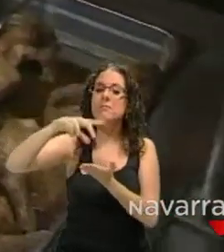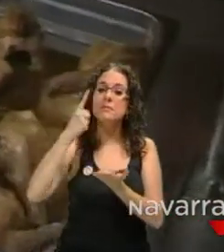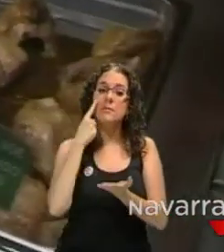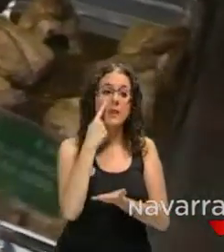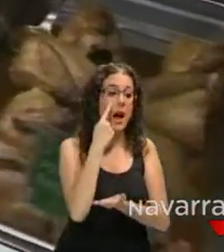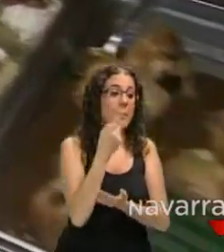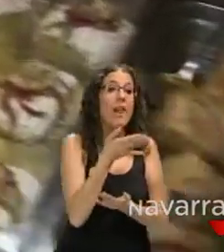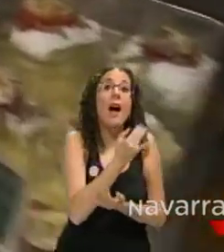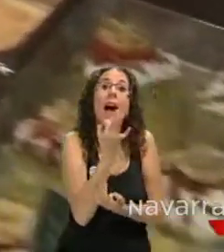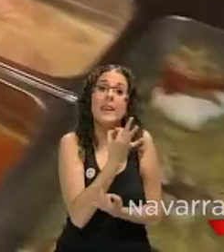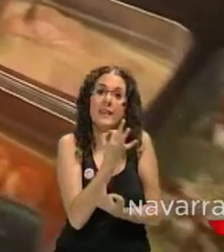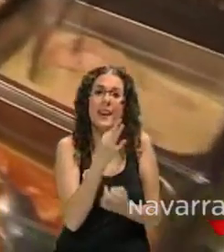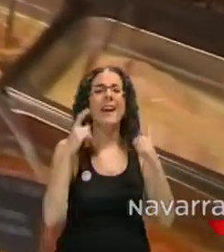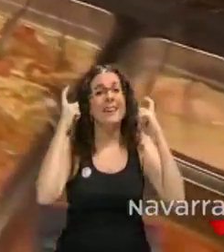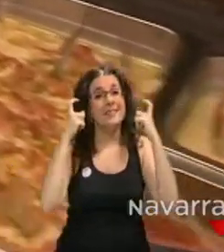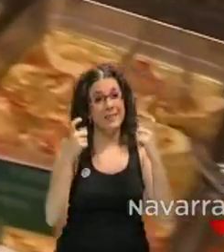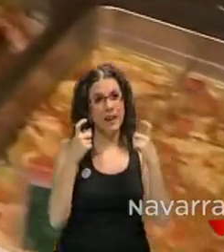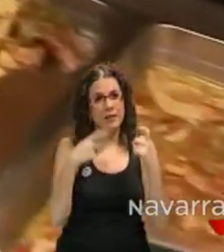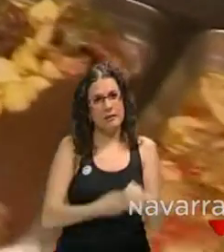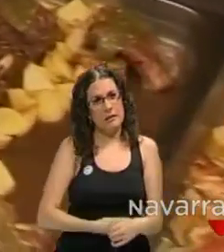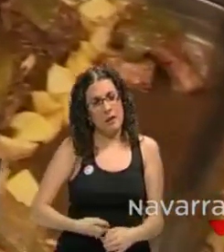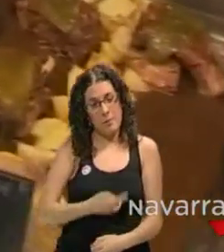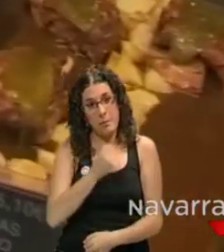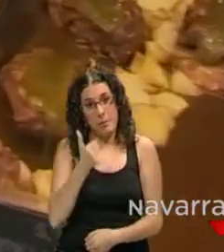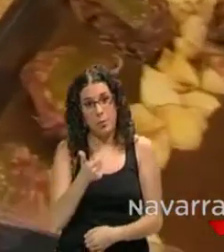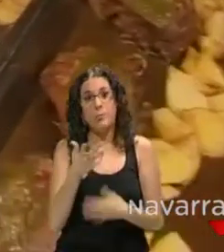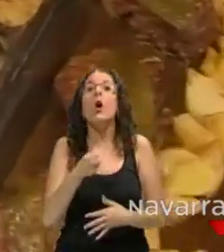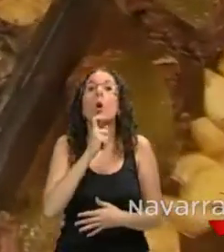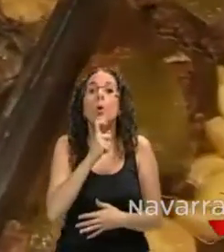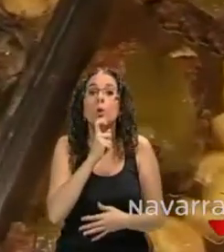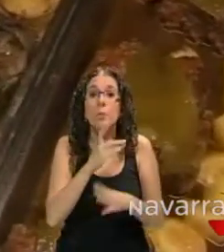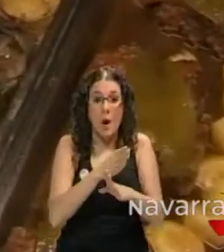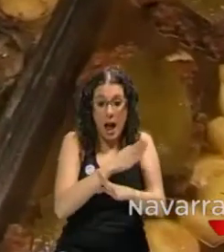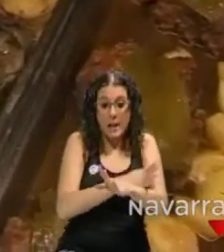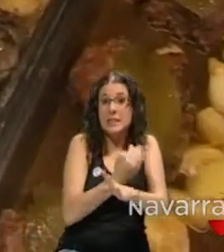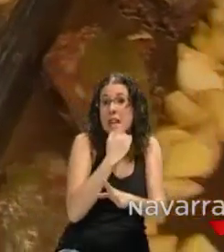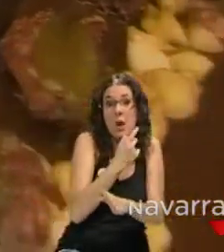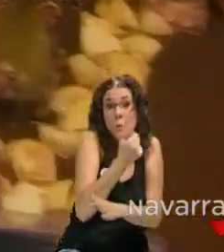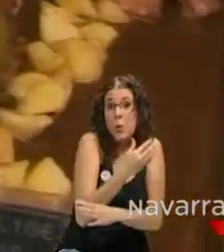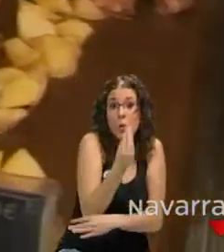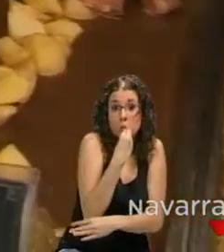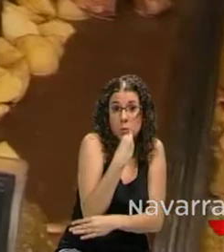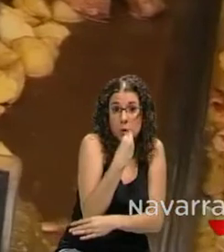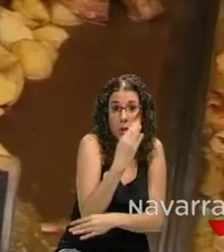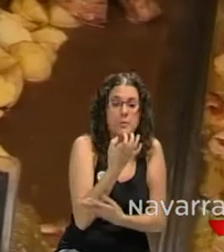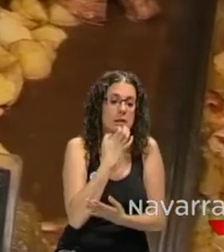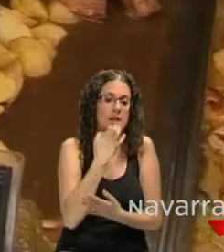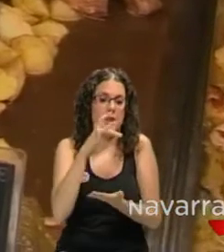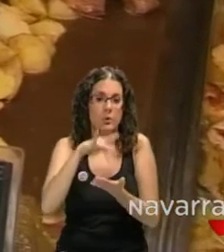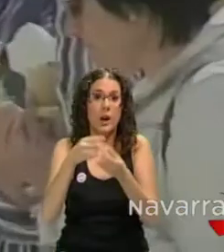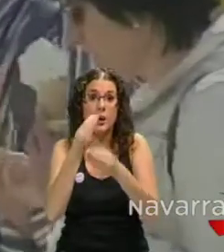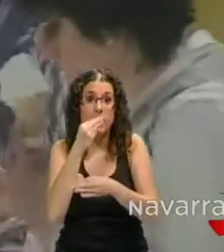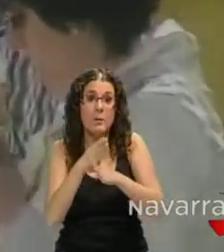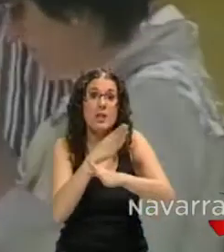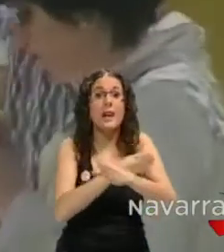llegar con mucho apetito, para eso pues hacer una comida previa antes, pues si es la hora de la comida hacer un almuerzo, si